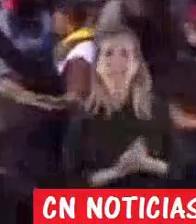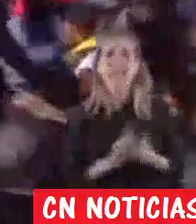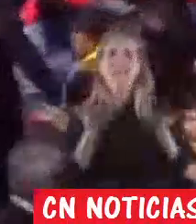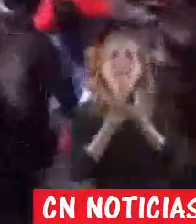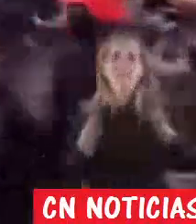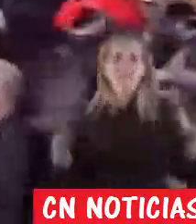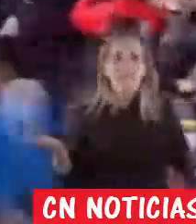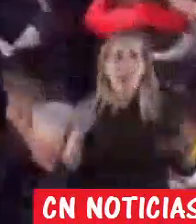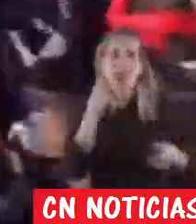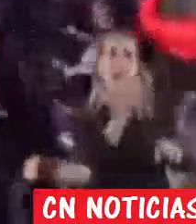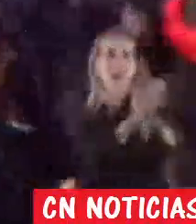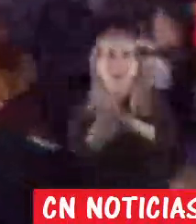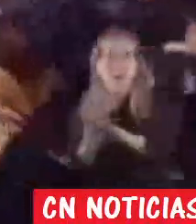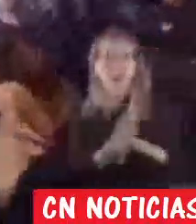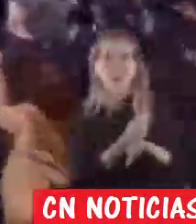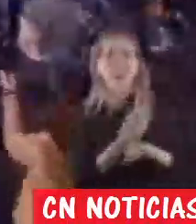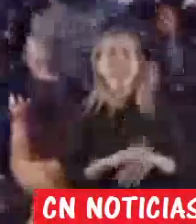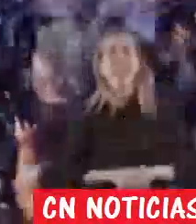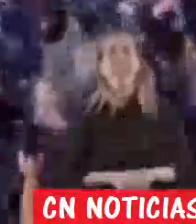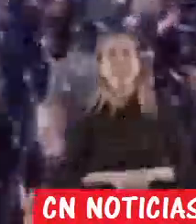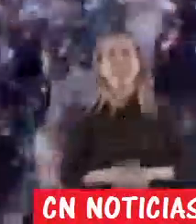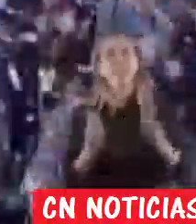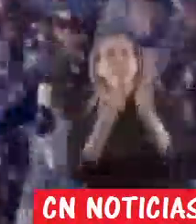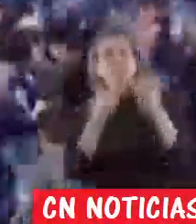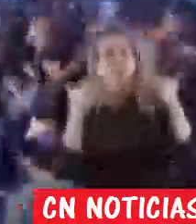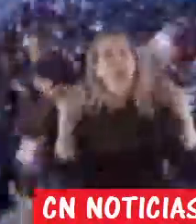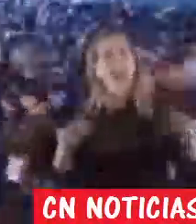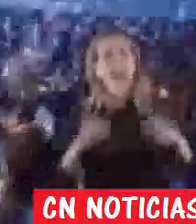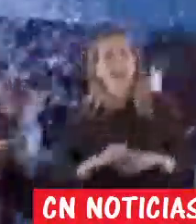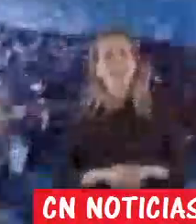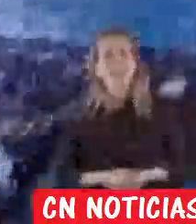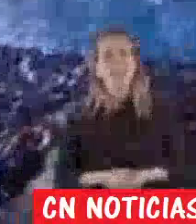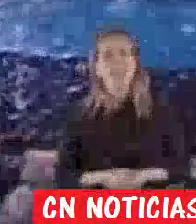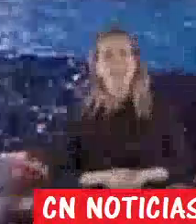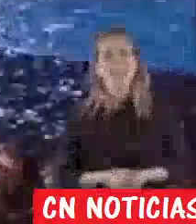para las vecinas y los vecinos. Muchas gracias.